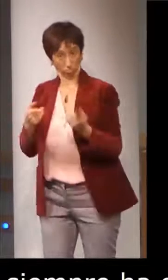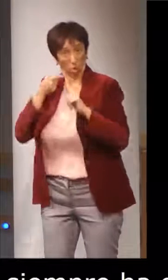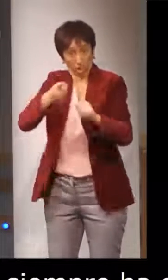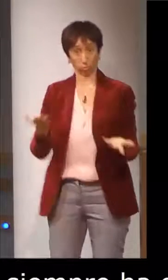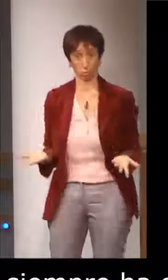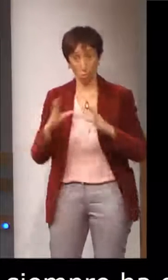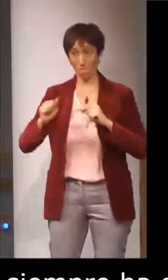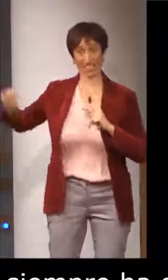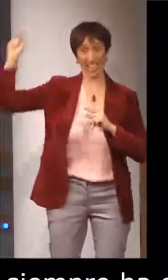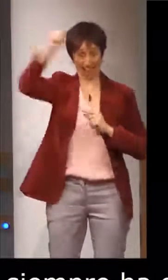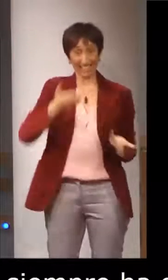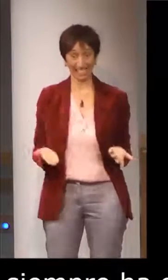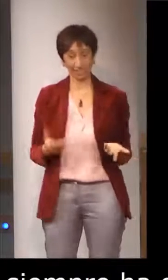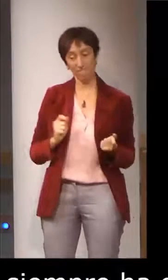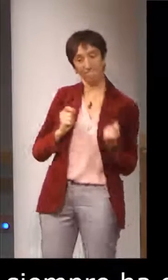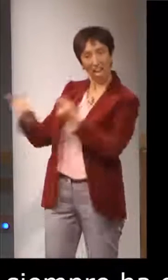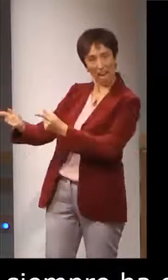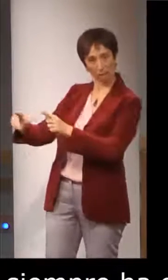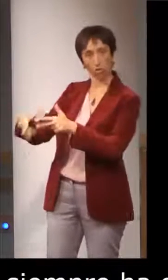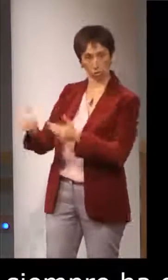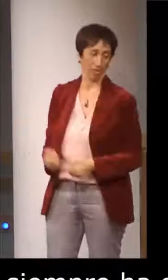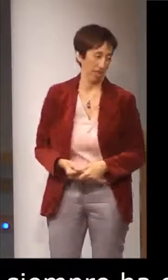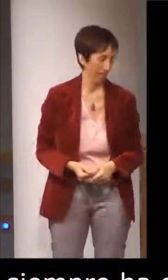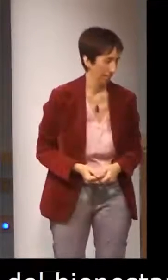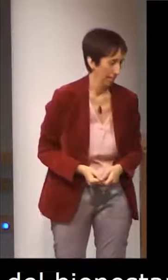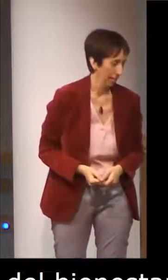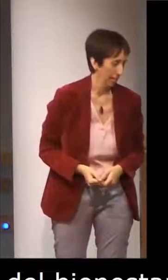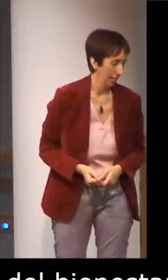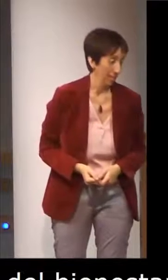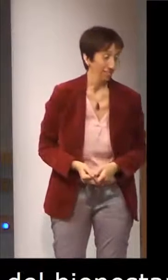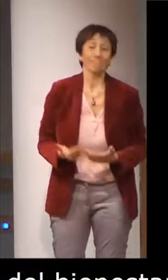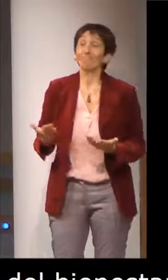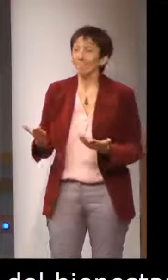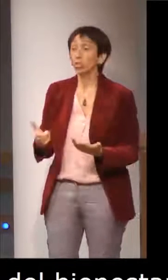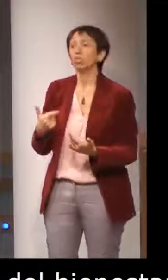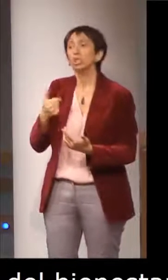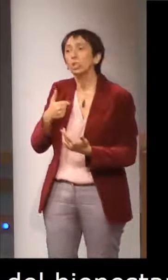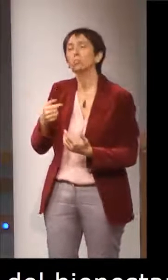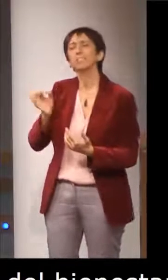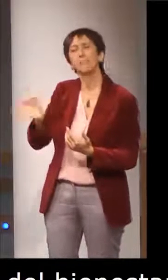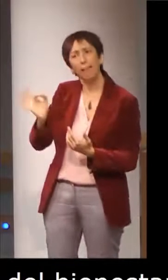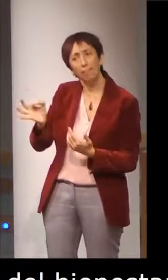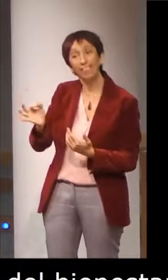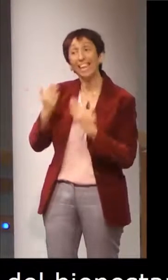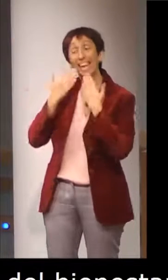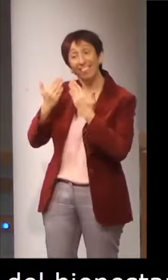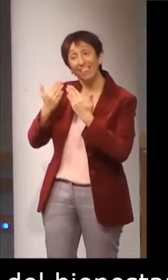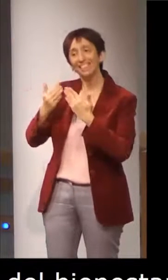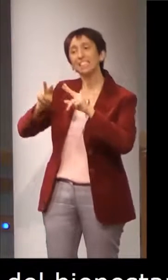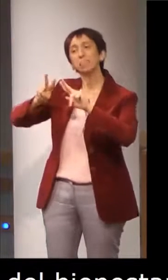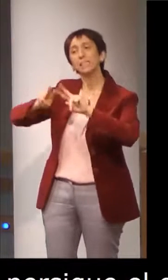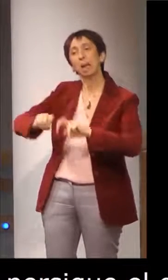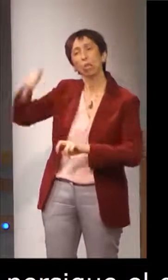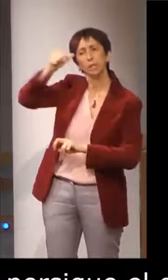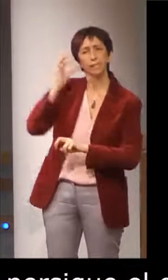Y el ámbito académico persigue el objetivo de aumentar el nivel de la sociedad y